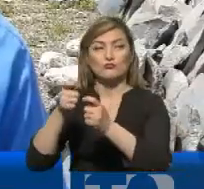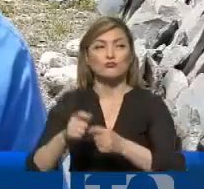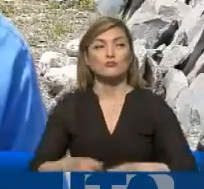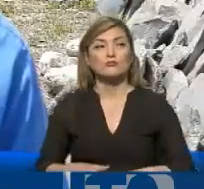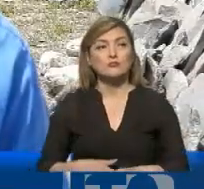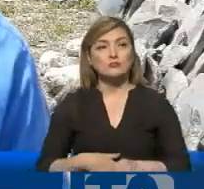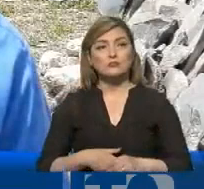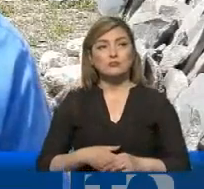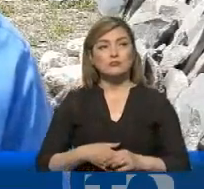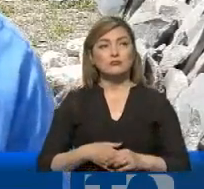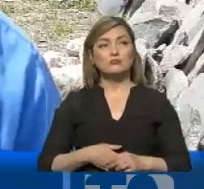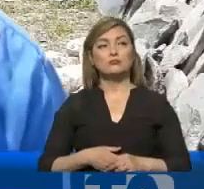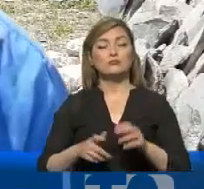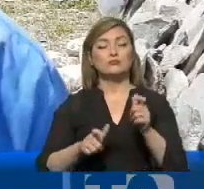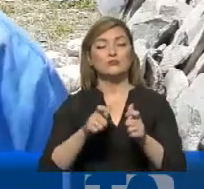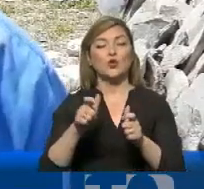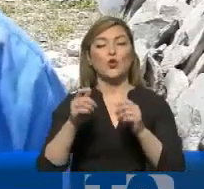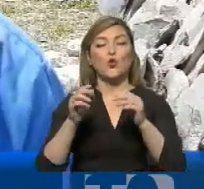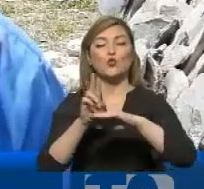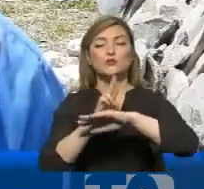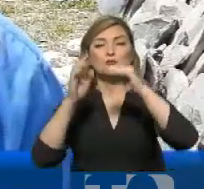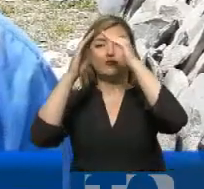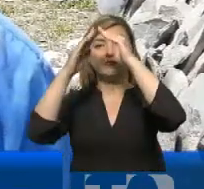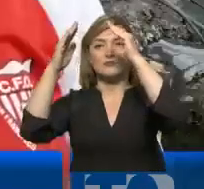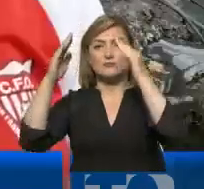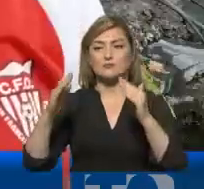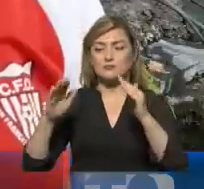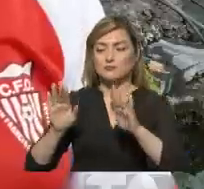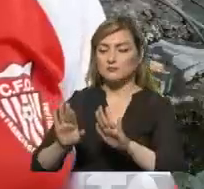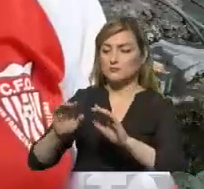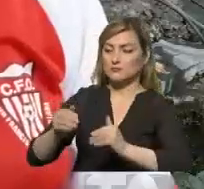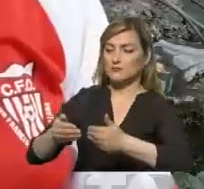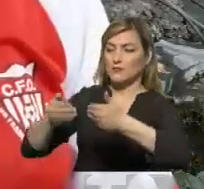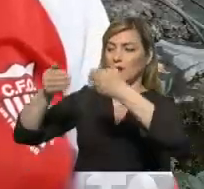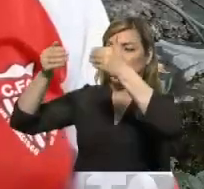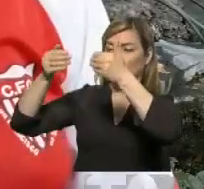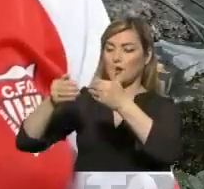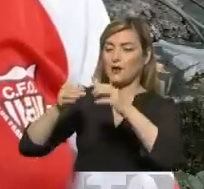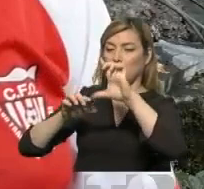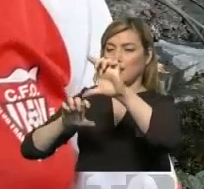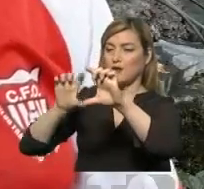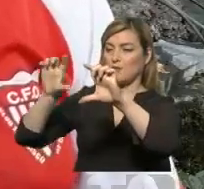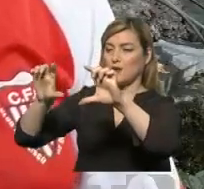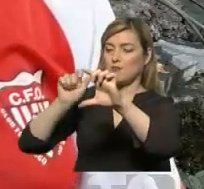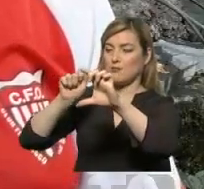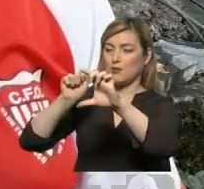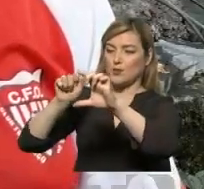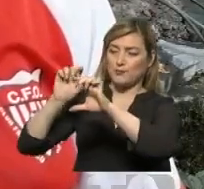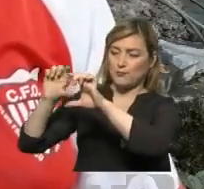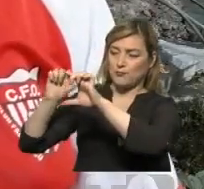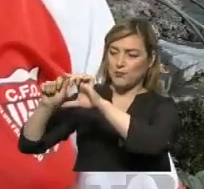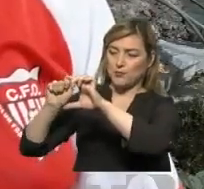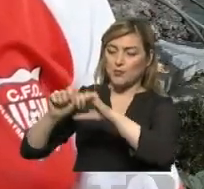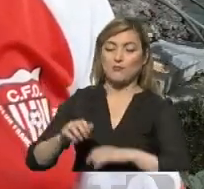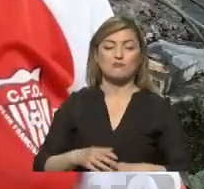que le utilizan es para paredes, para pisos. Estamos mandando azogues, estamos mandando a